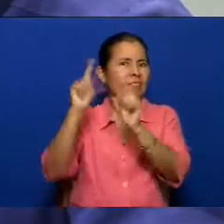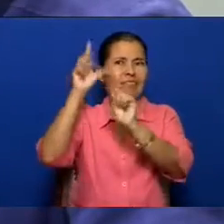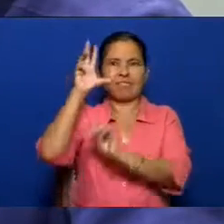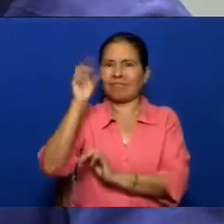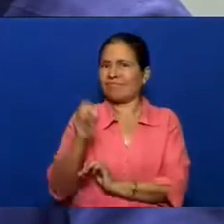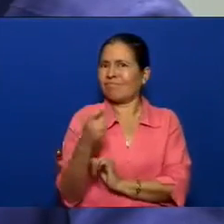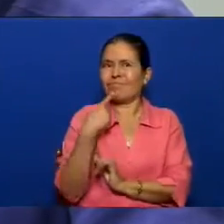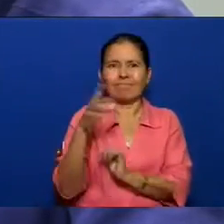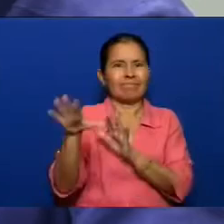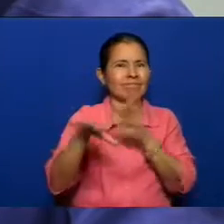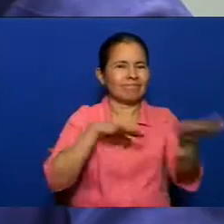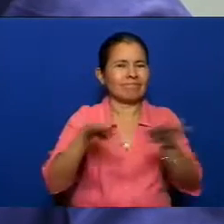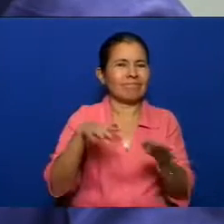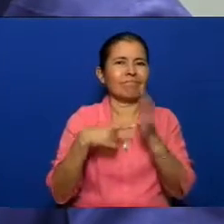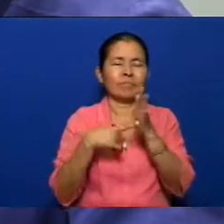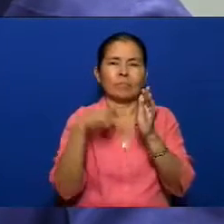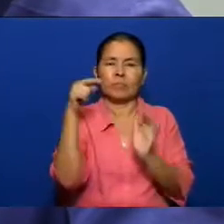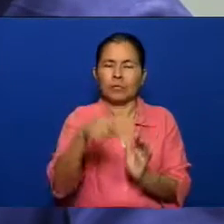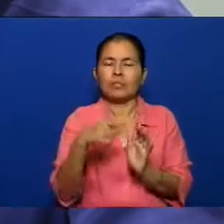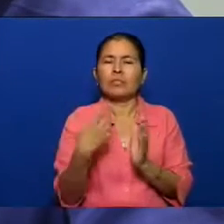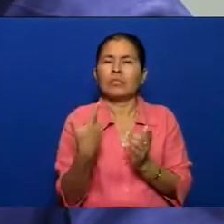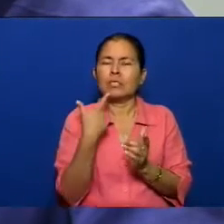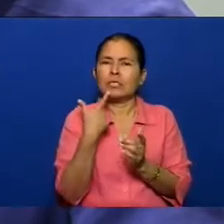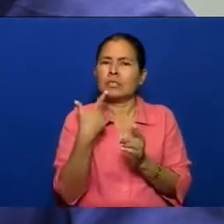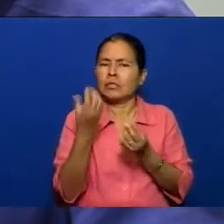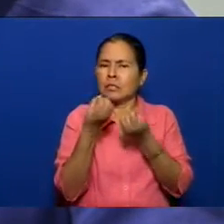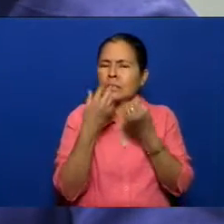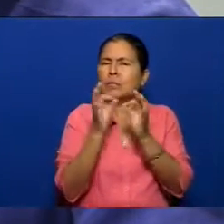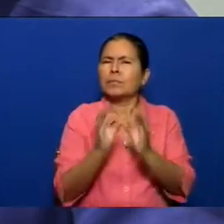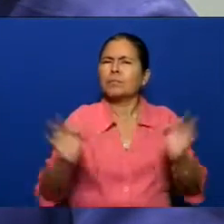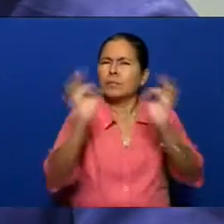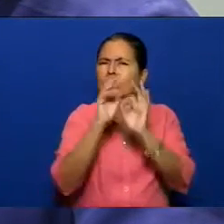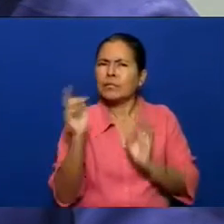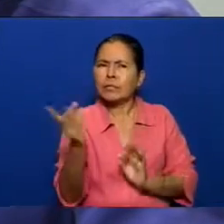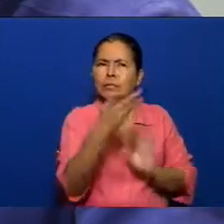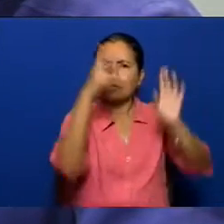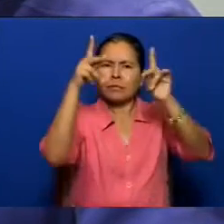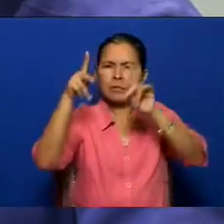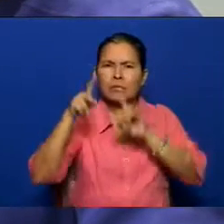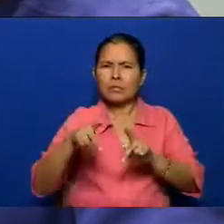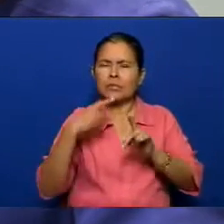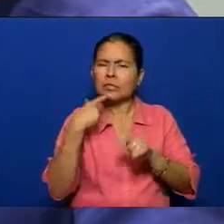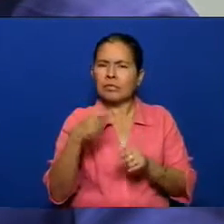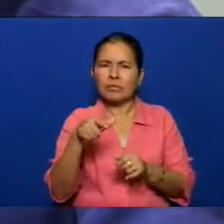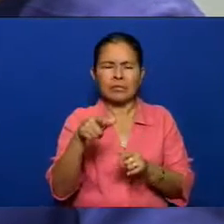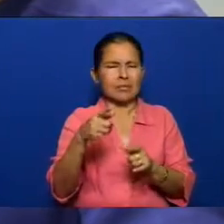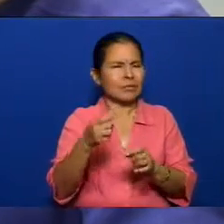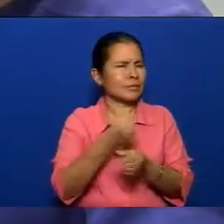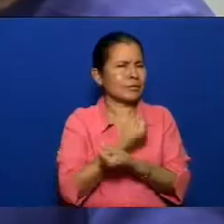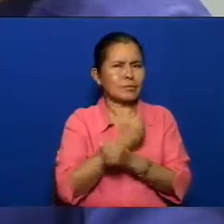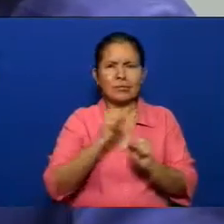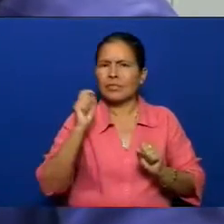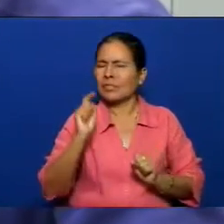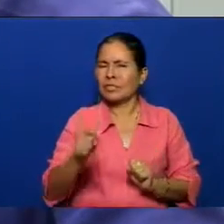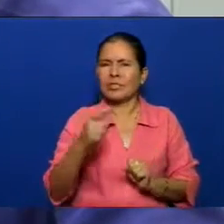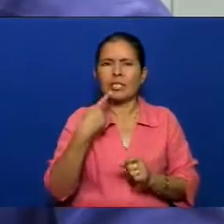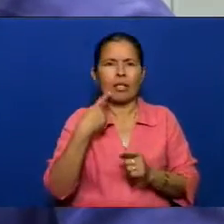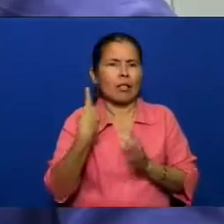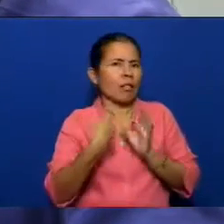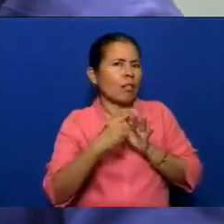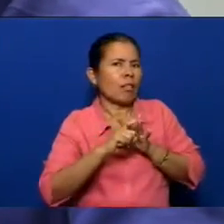es muy importante, que el ordenamiento jurídico nicaragüense no da la posibilidad de